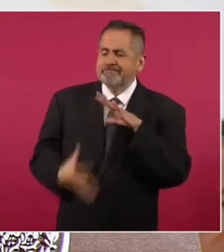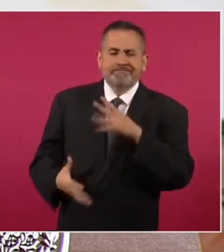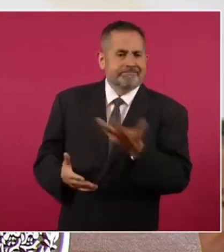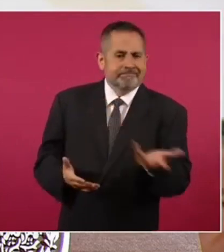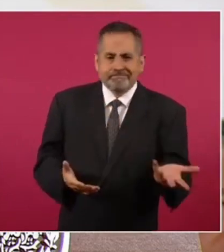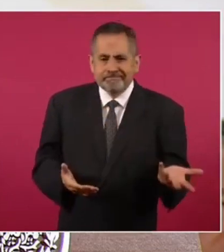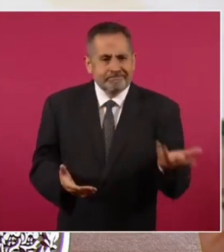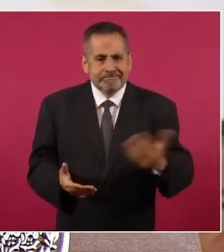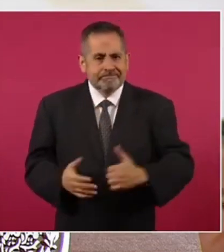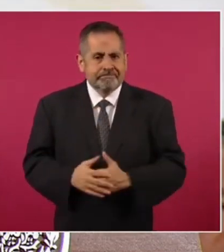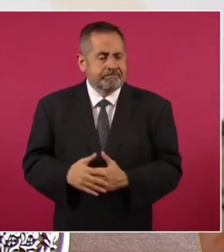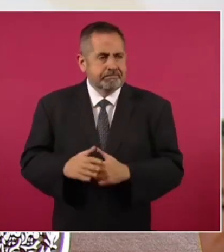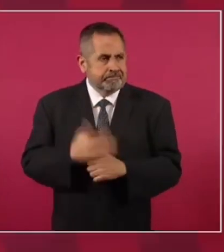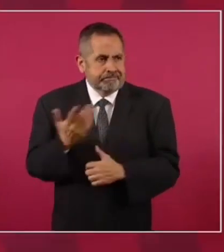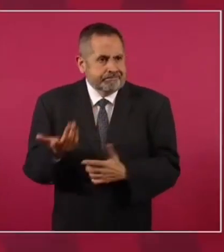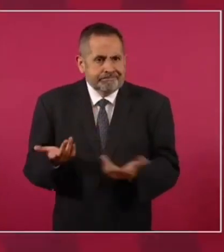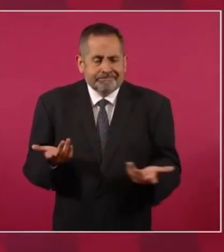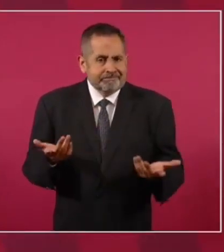porque